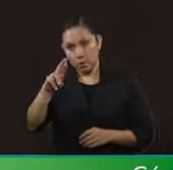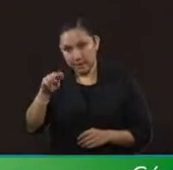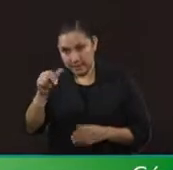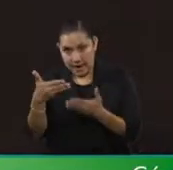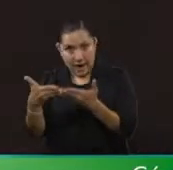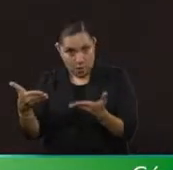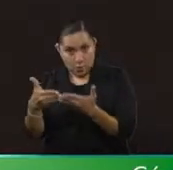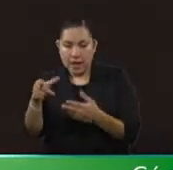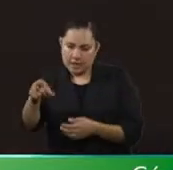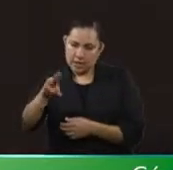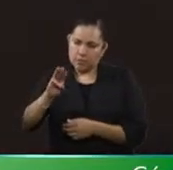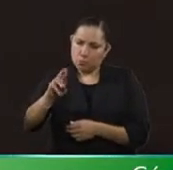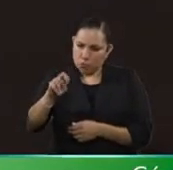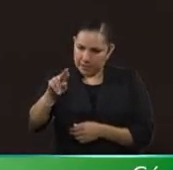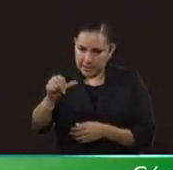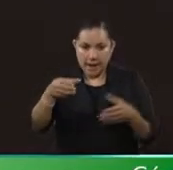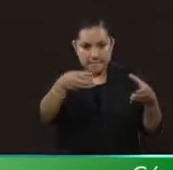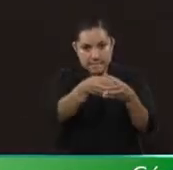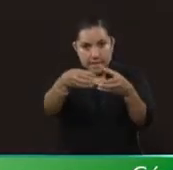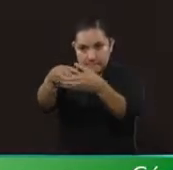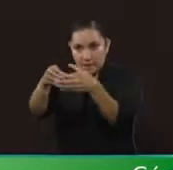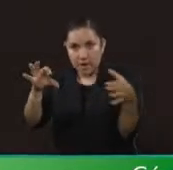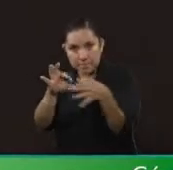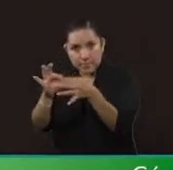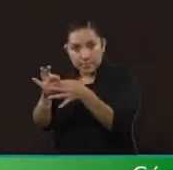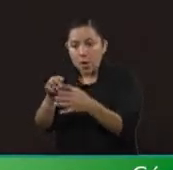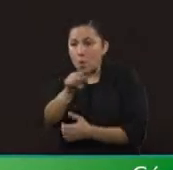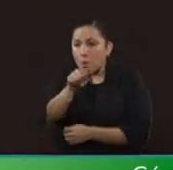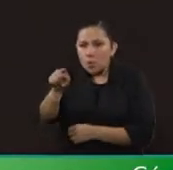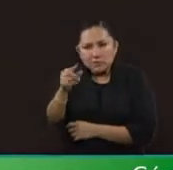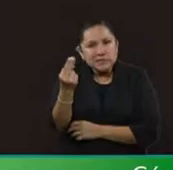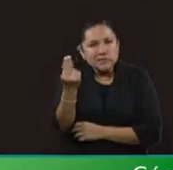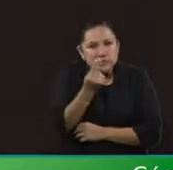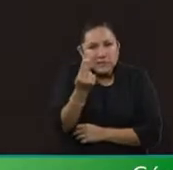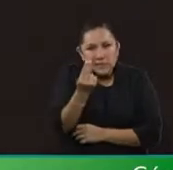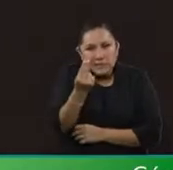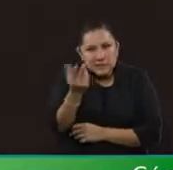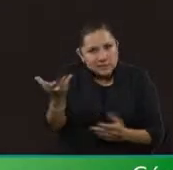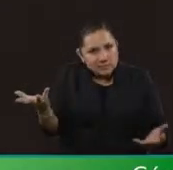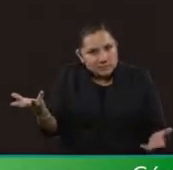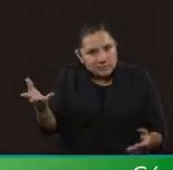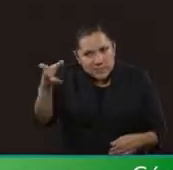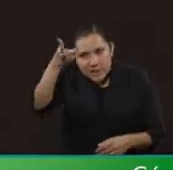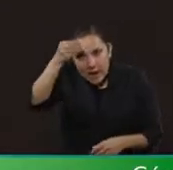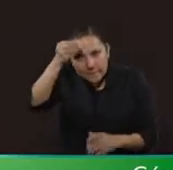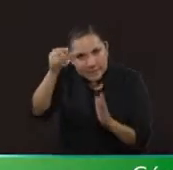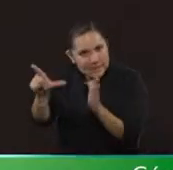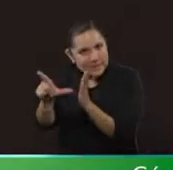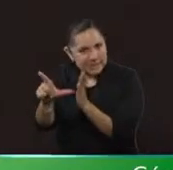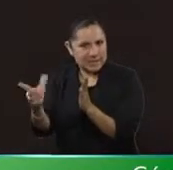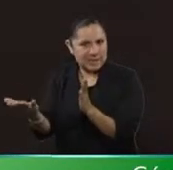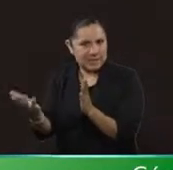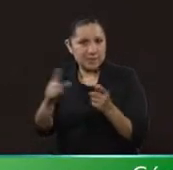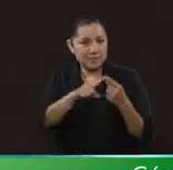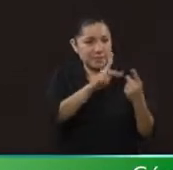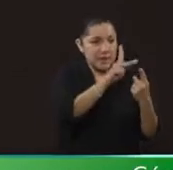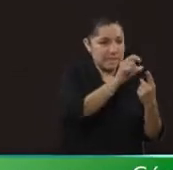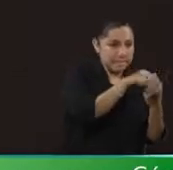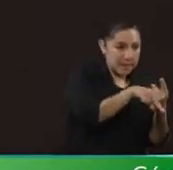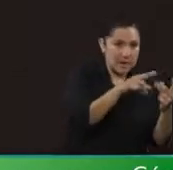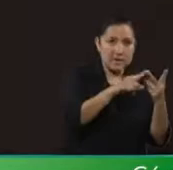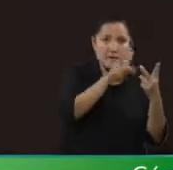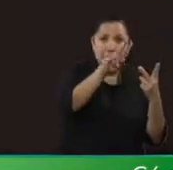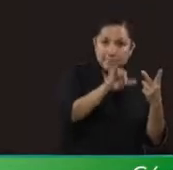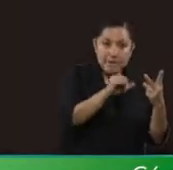y aliados aprendan si estos dos partidos que ya lo vivieron en carne propia les están diciendo que no